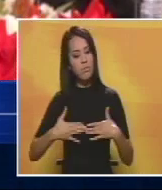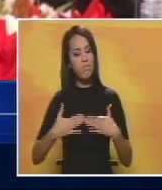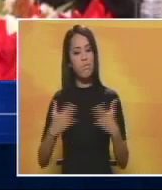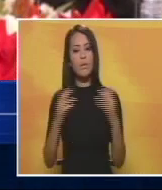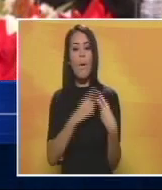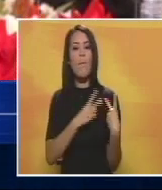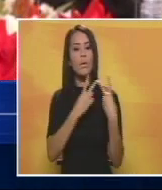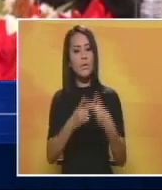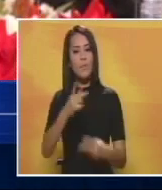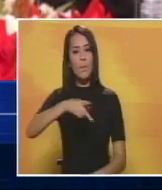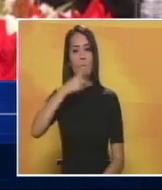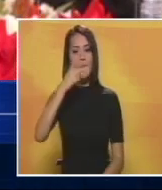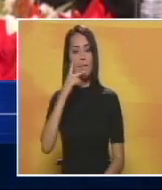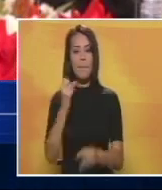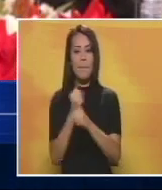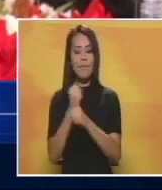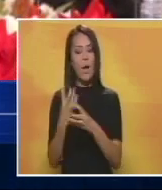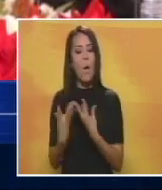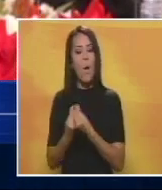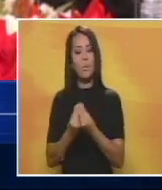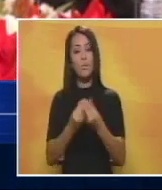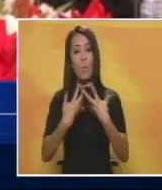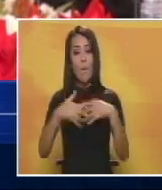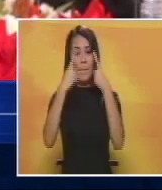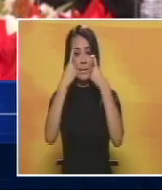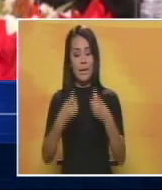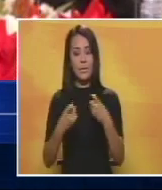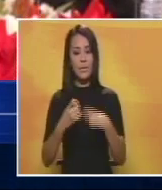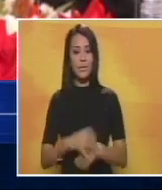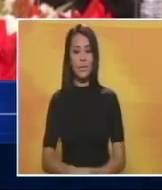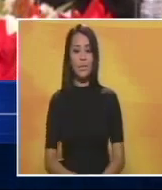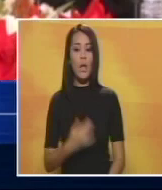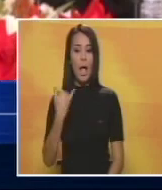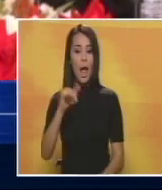para trabajar de la mano con los empresarios privados. Existan las